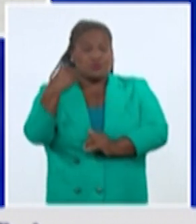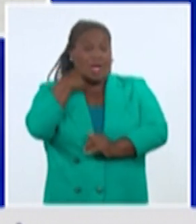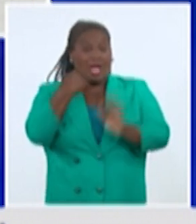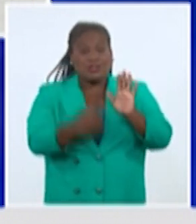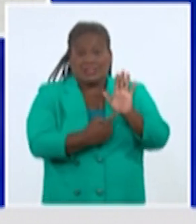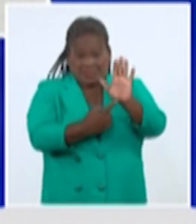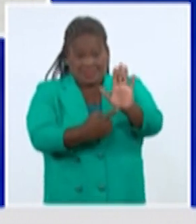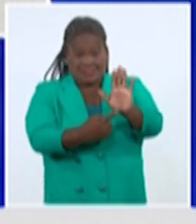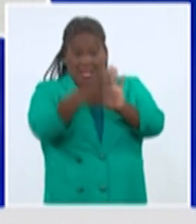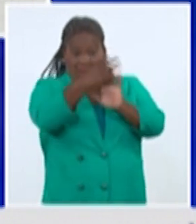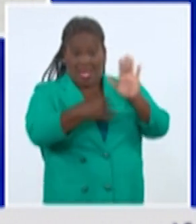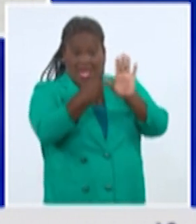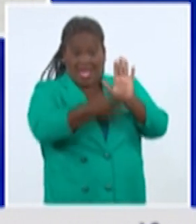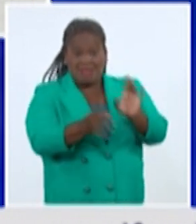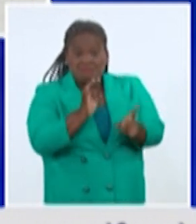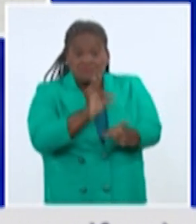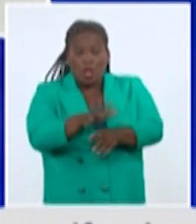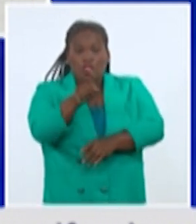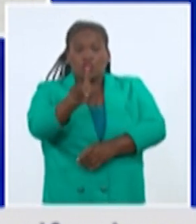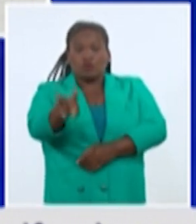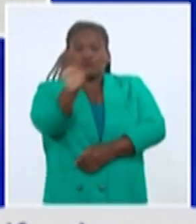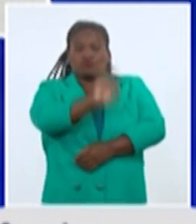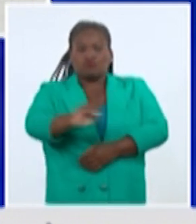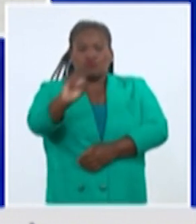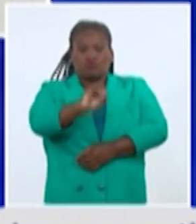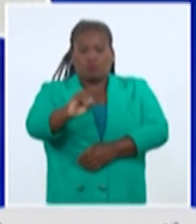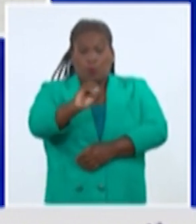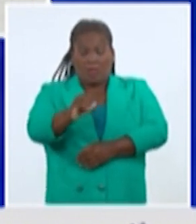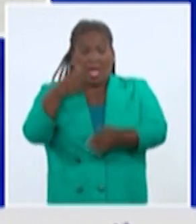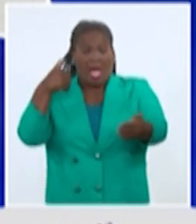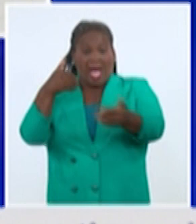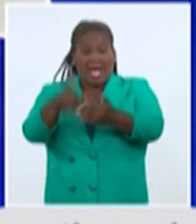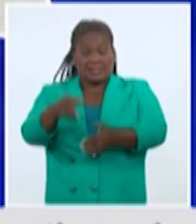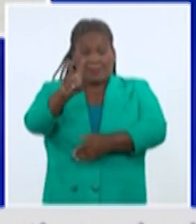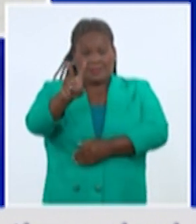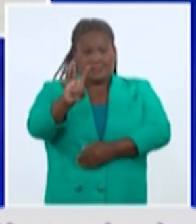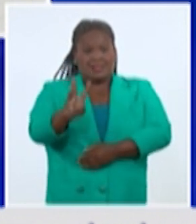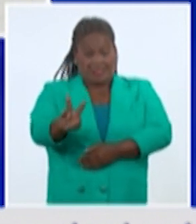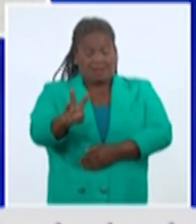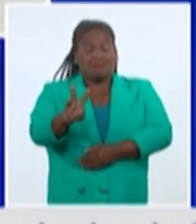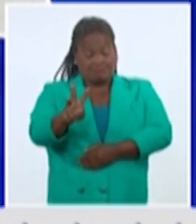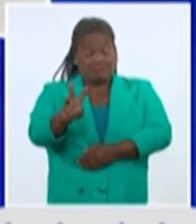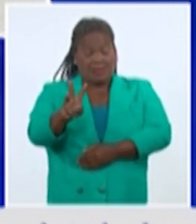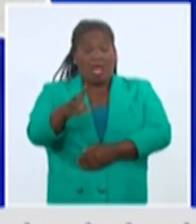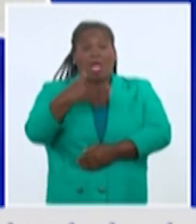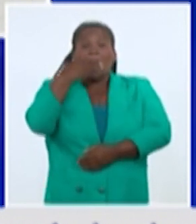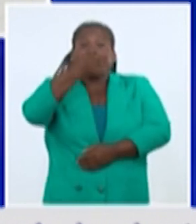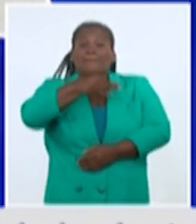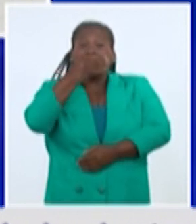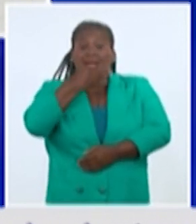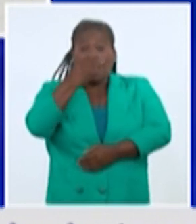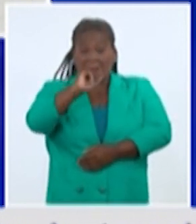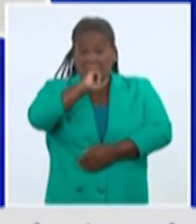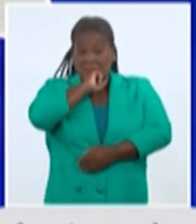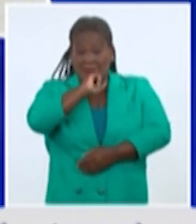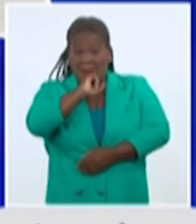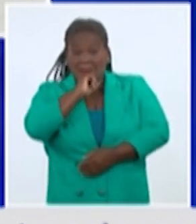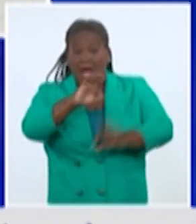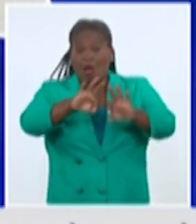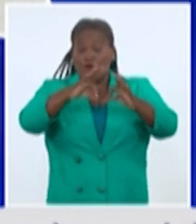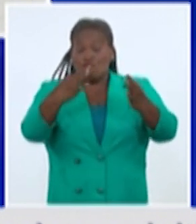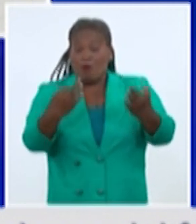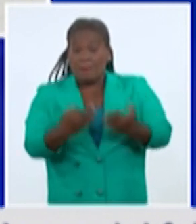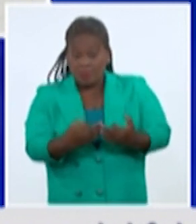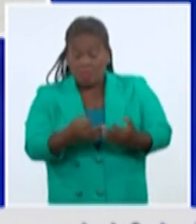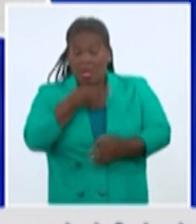el 12 de octubre con su ejecución hasta el 23, pero sí exhortar a aquellas madres y aquellas familias cubanas que los niños